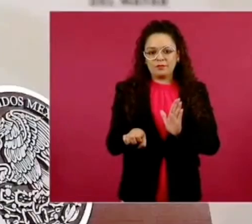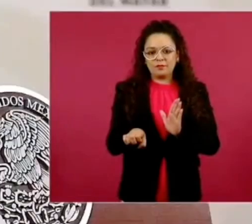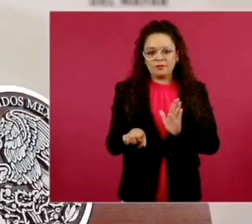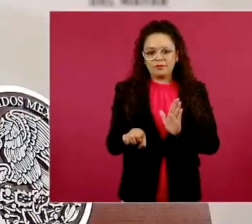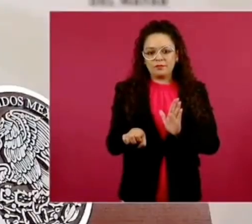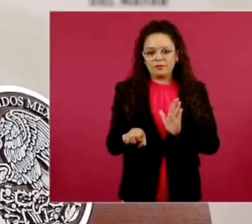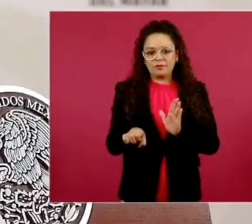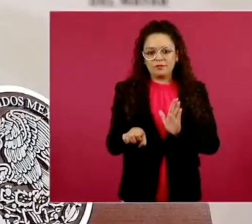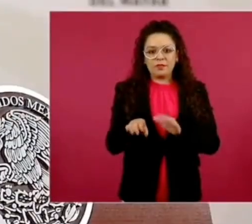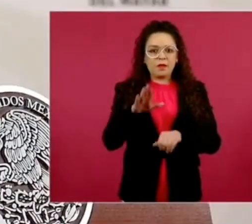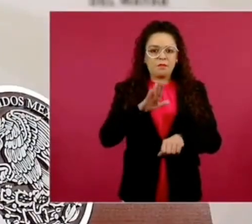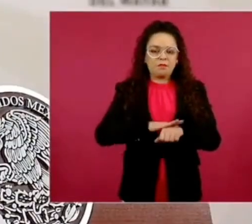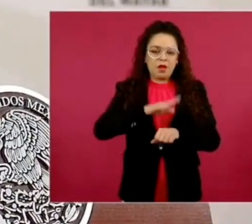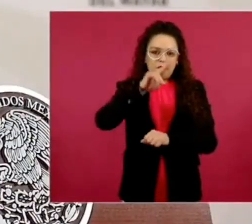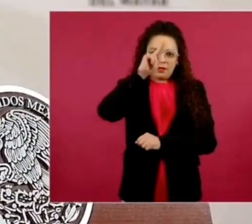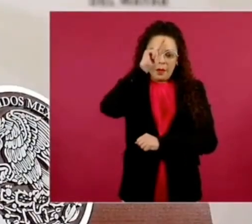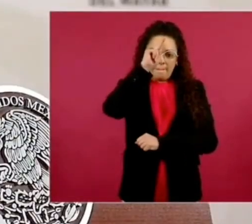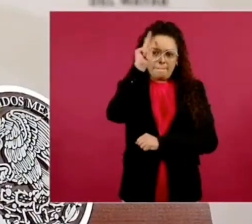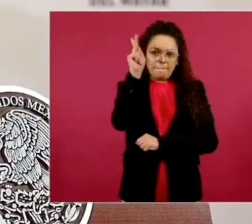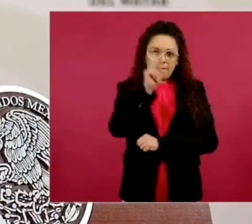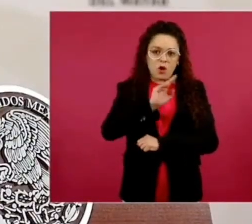desarmar por una fuerza superior,